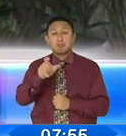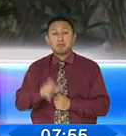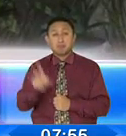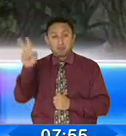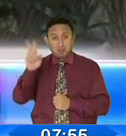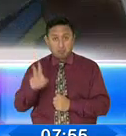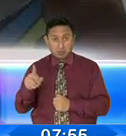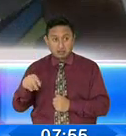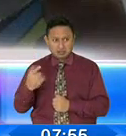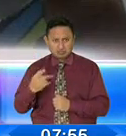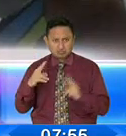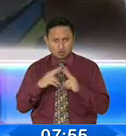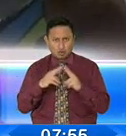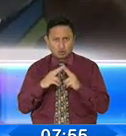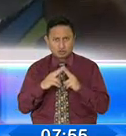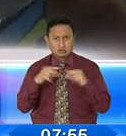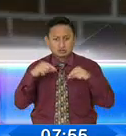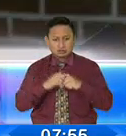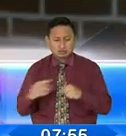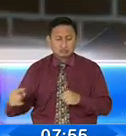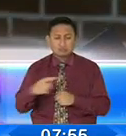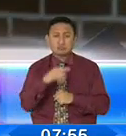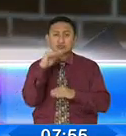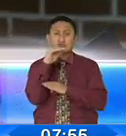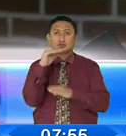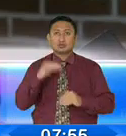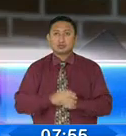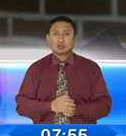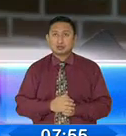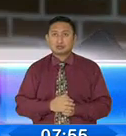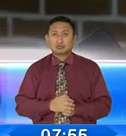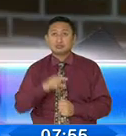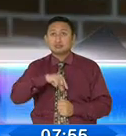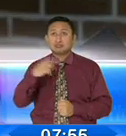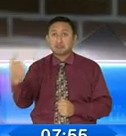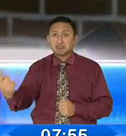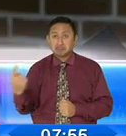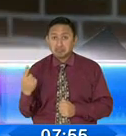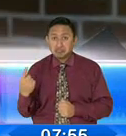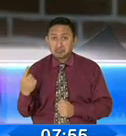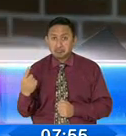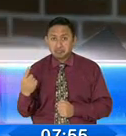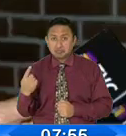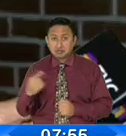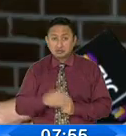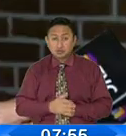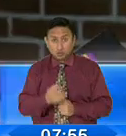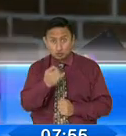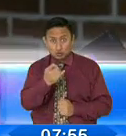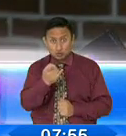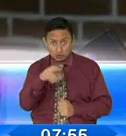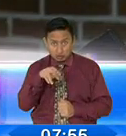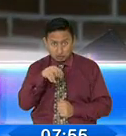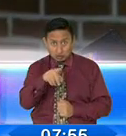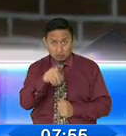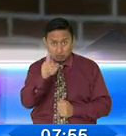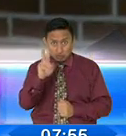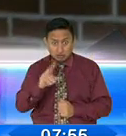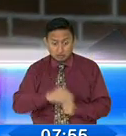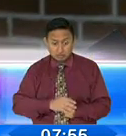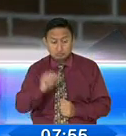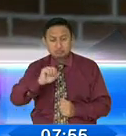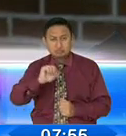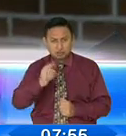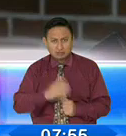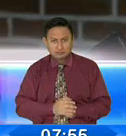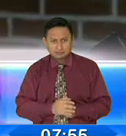venezolanos que cruzan por la frontera norte hasta Ecuador. Alguien se me acercó y me dijo, ¿usted es caminante, usted es venezolano? Le dije, sí señor, me